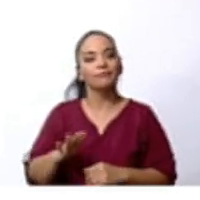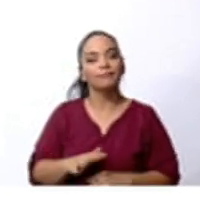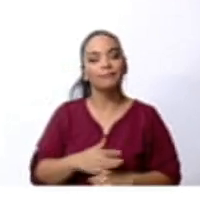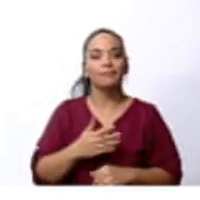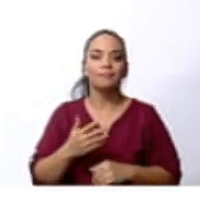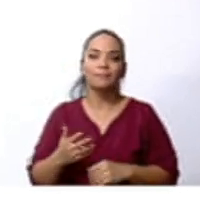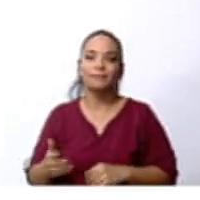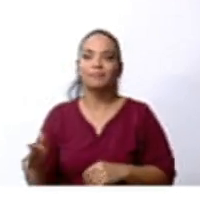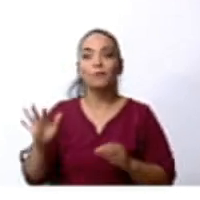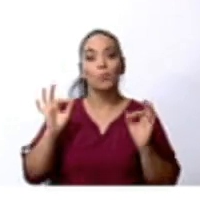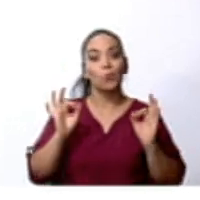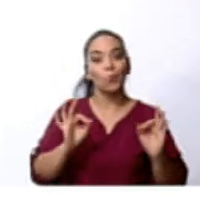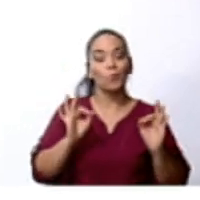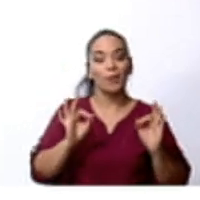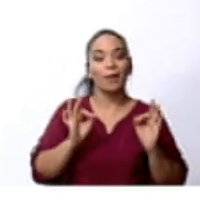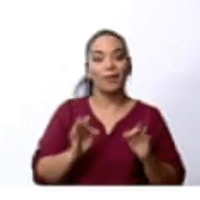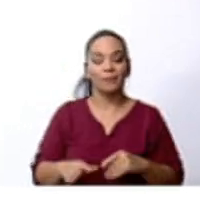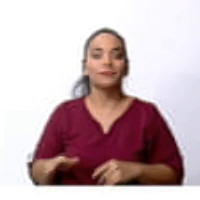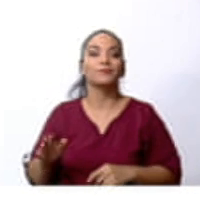Muy bien.